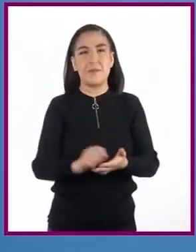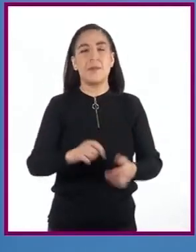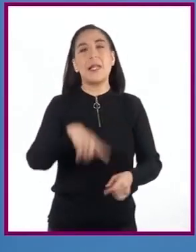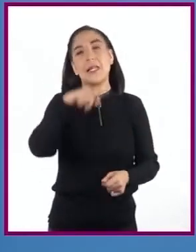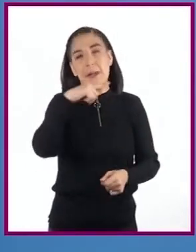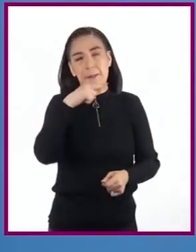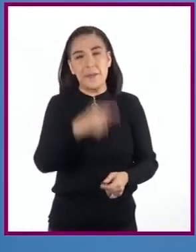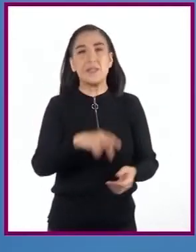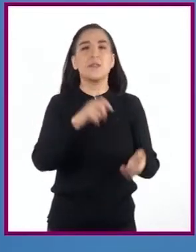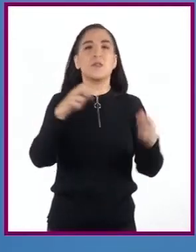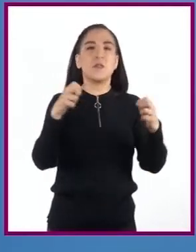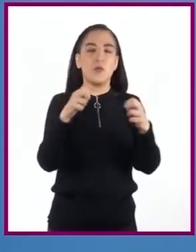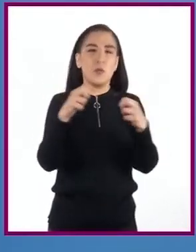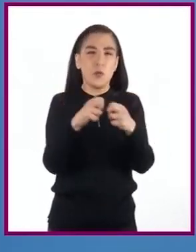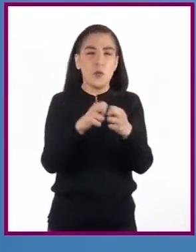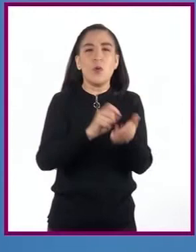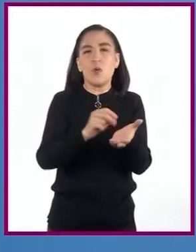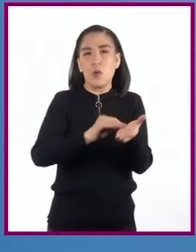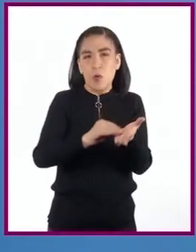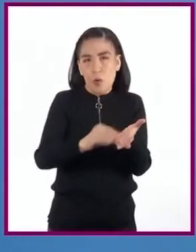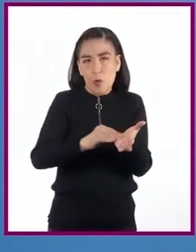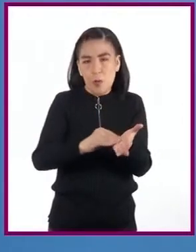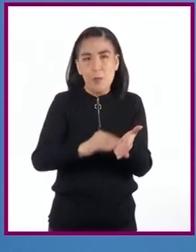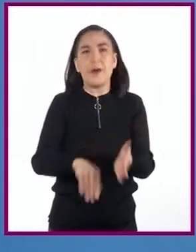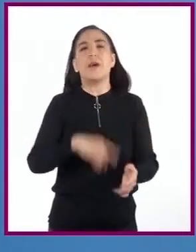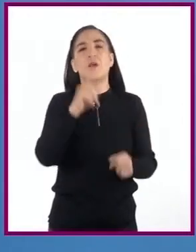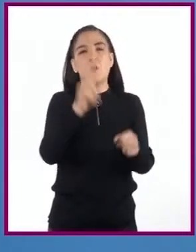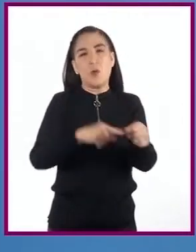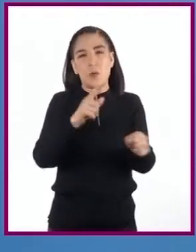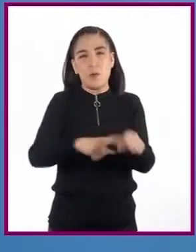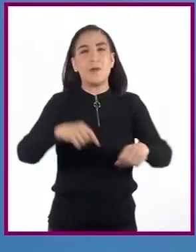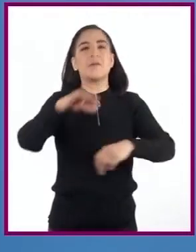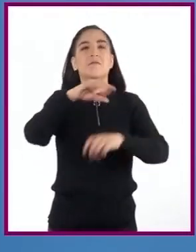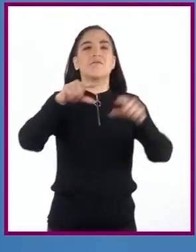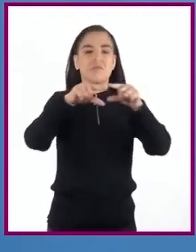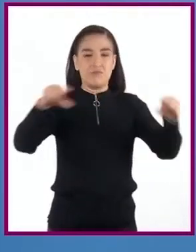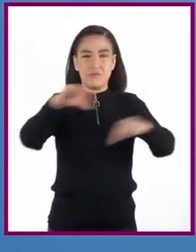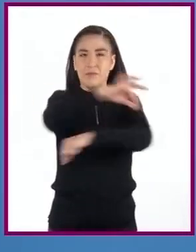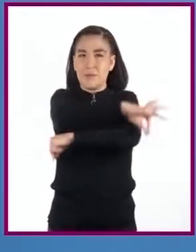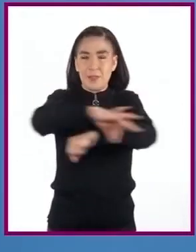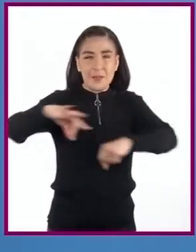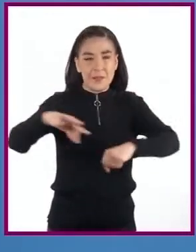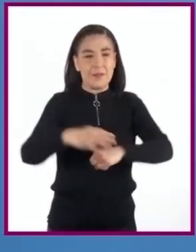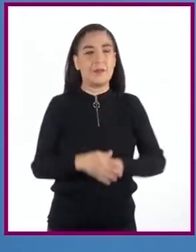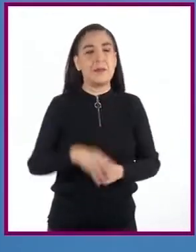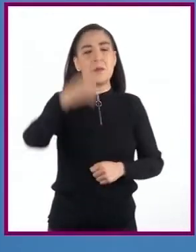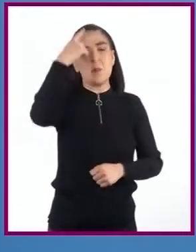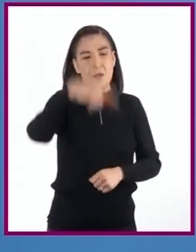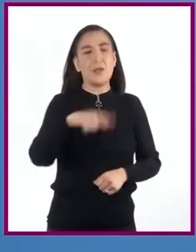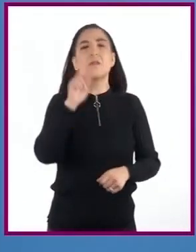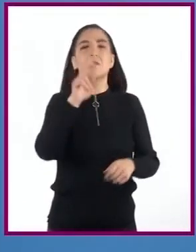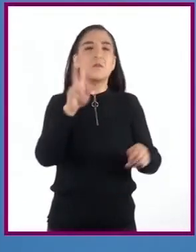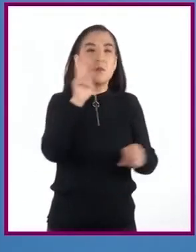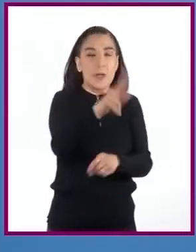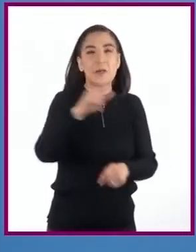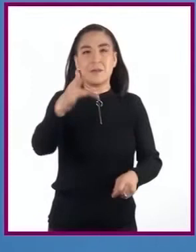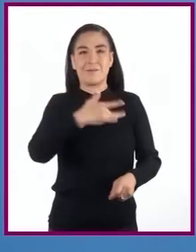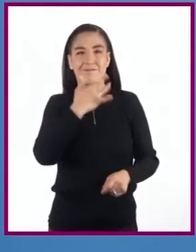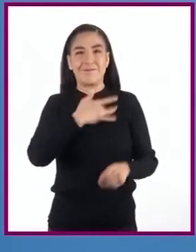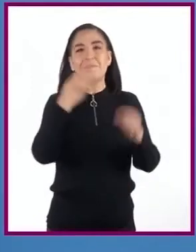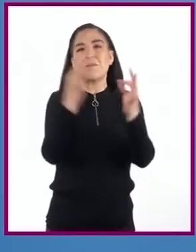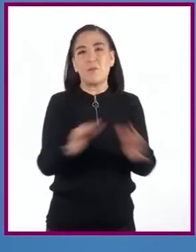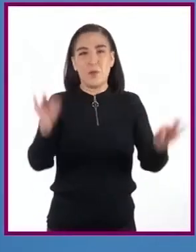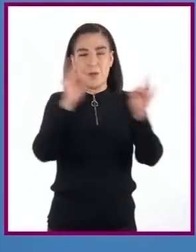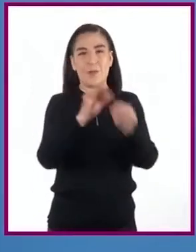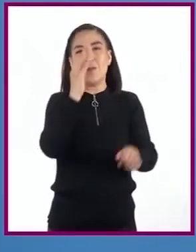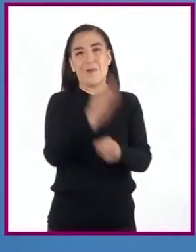goma, regla, colores que utilizarán para señalar o identificar lo que consideren más